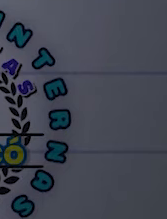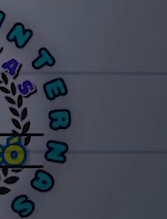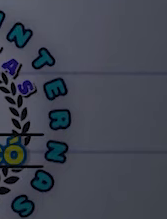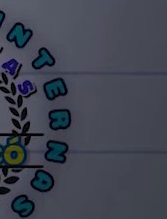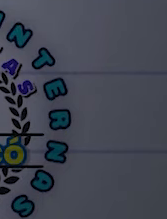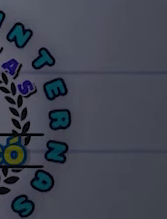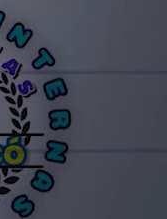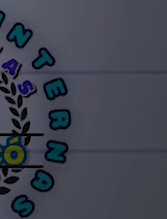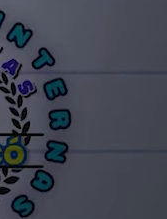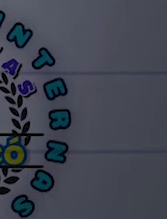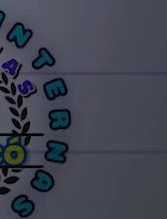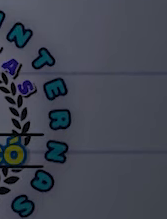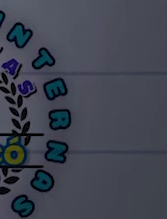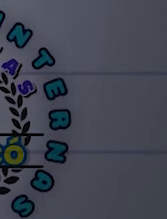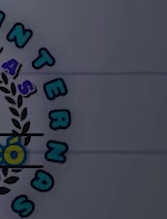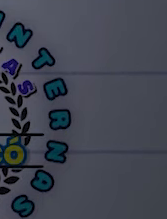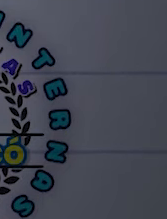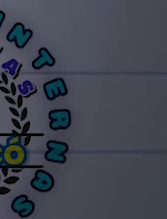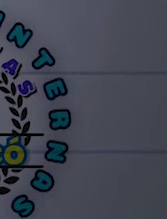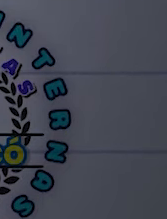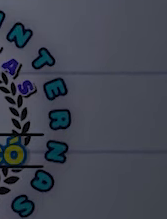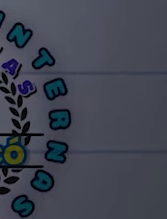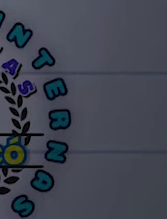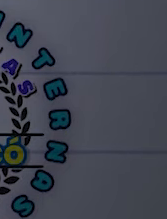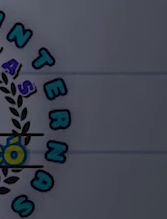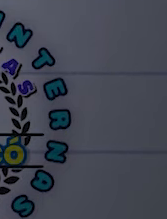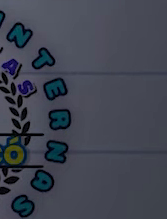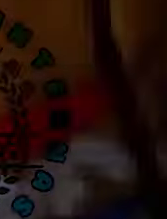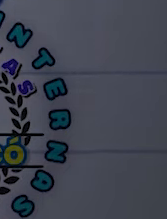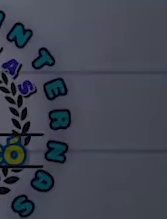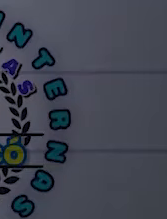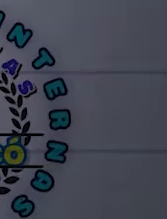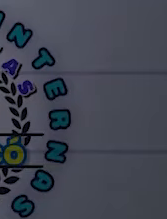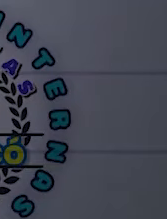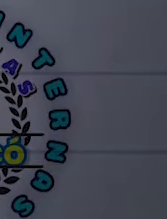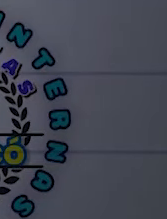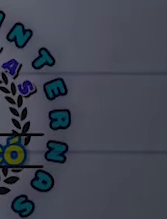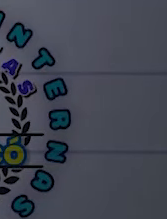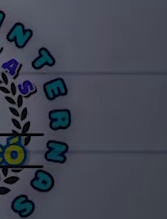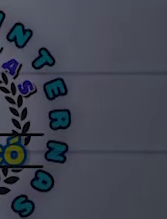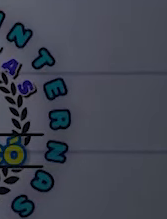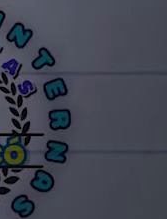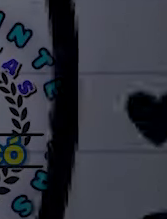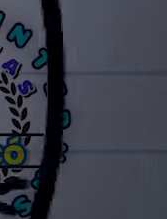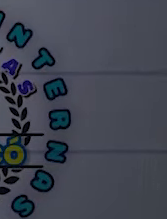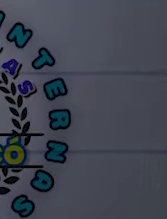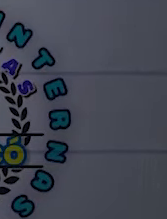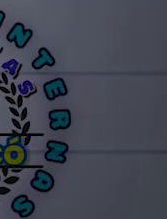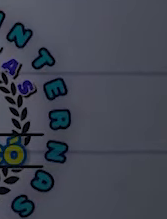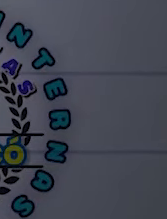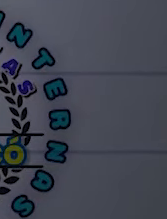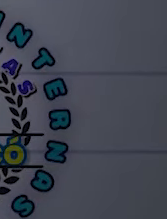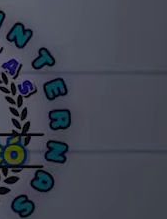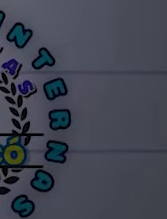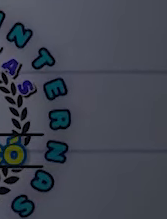internas fue la única encuestadora que dio a peñarol ganador en el maracaná y proyectó el gol del paraguayo Santander en el clásico es